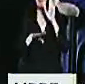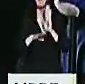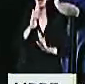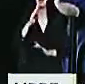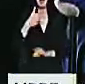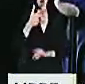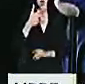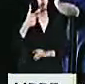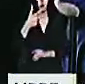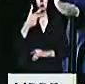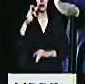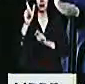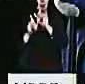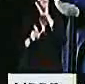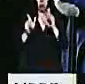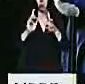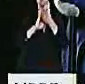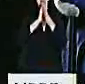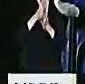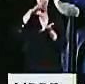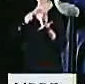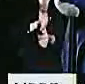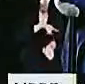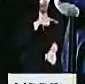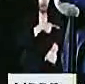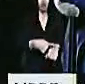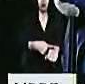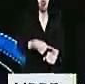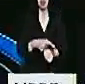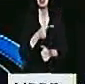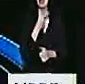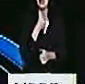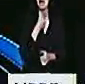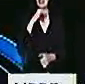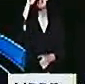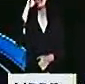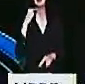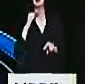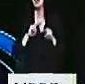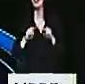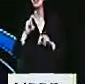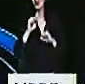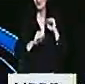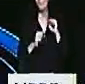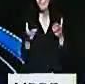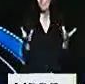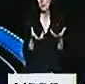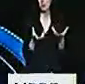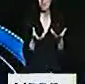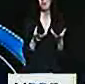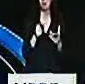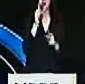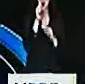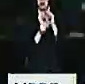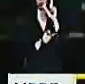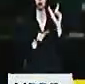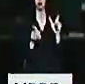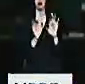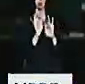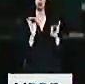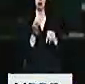más de 800 personas de todo el país a enterarse de qué es lo que hacía la empresa. Y son talentos a los que nunca hubiéramos podido